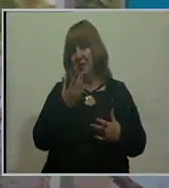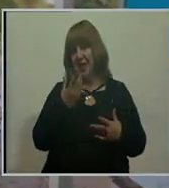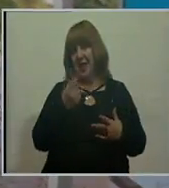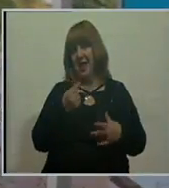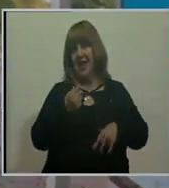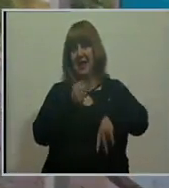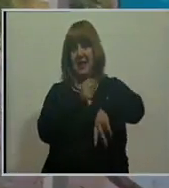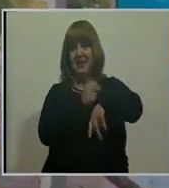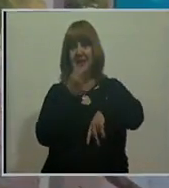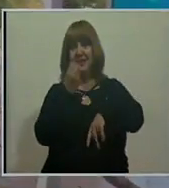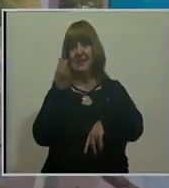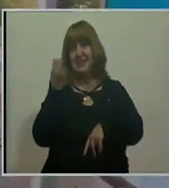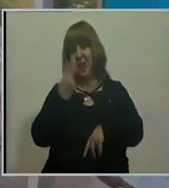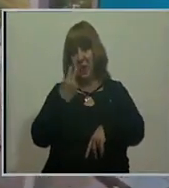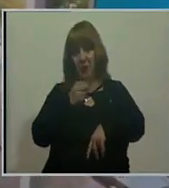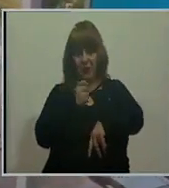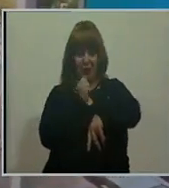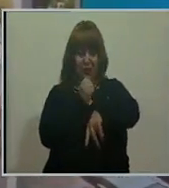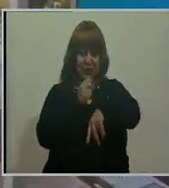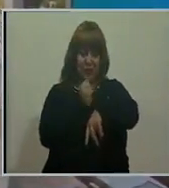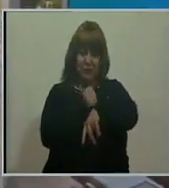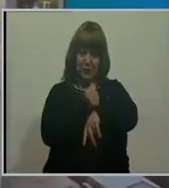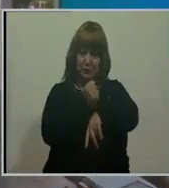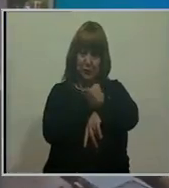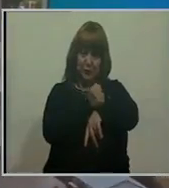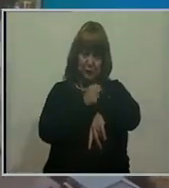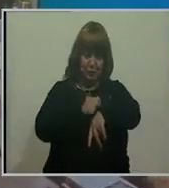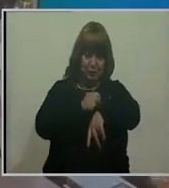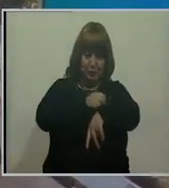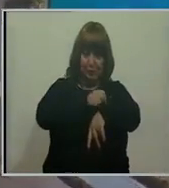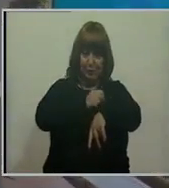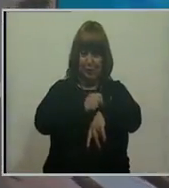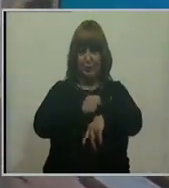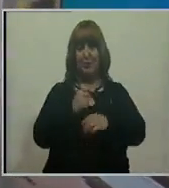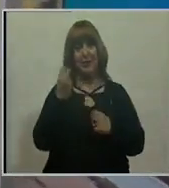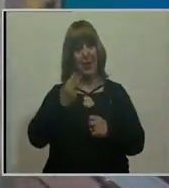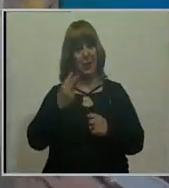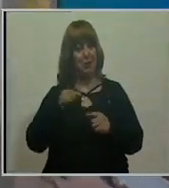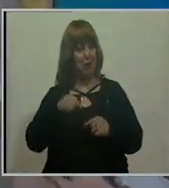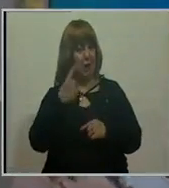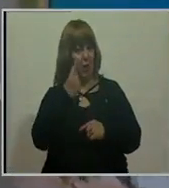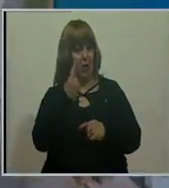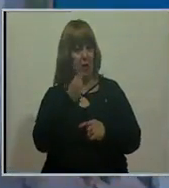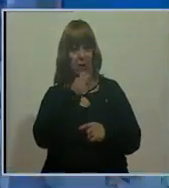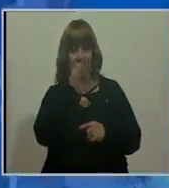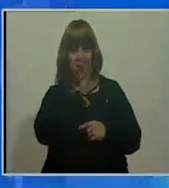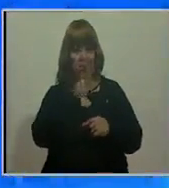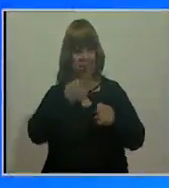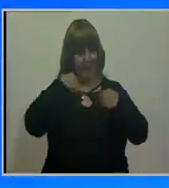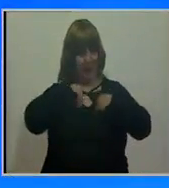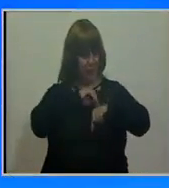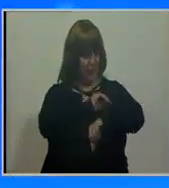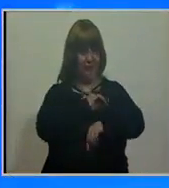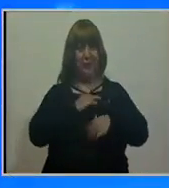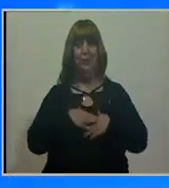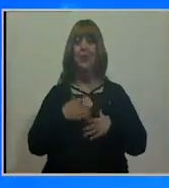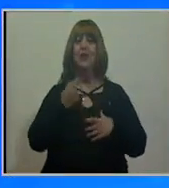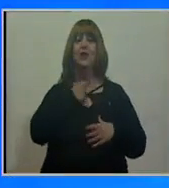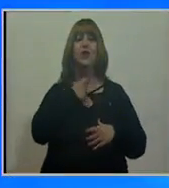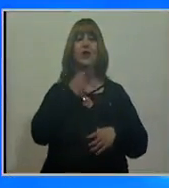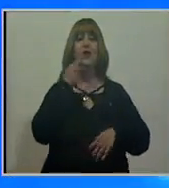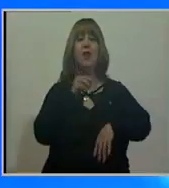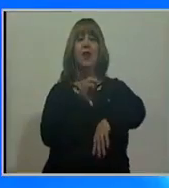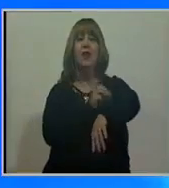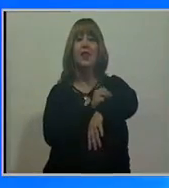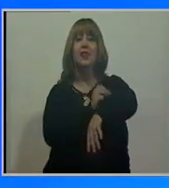hacer el segundo entonces con respecto al mismo tema. Lodi Gravina, buen día, ¿cómo estás? ¿Cómo están? Buen día. Queremos ver el tatuaje.